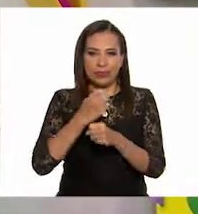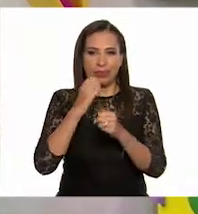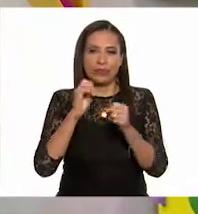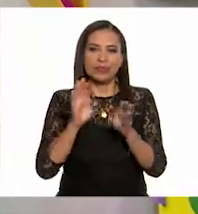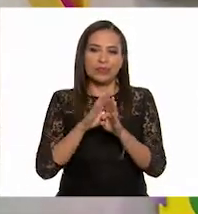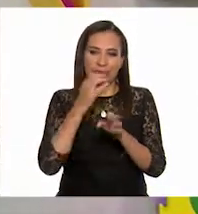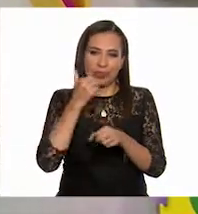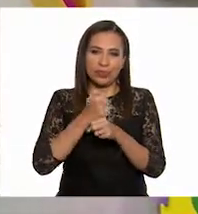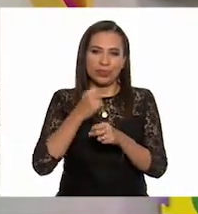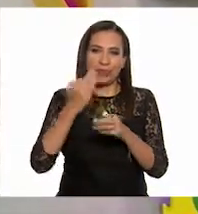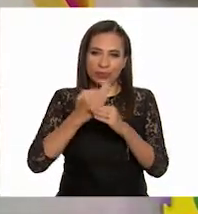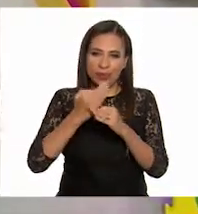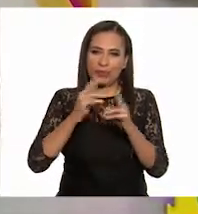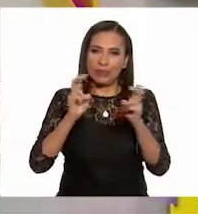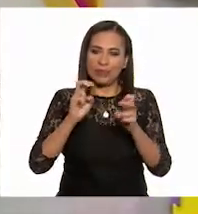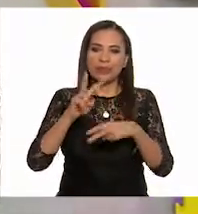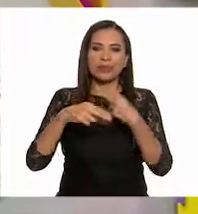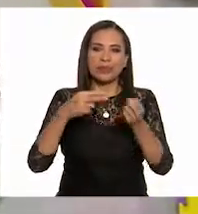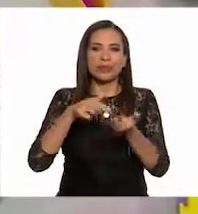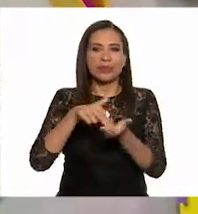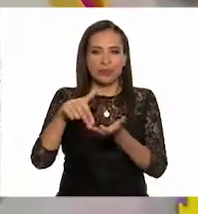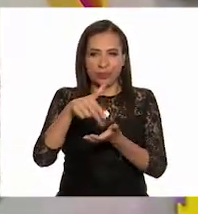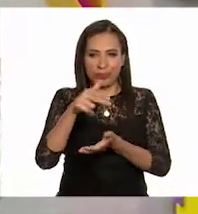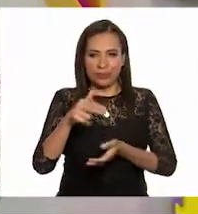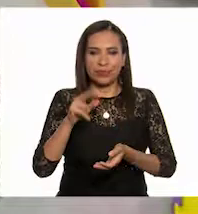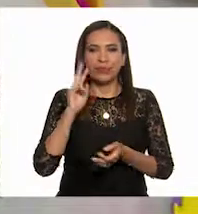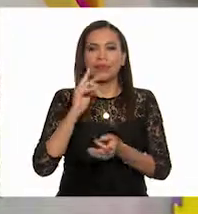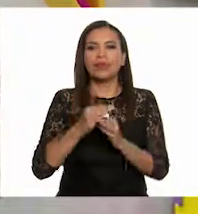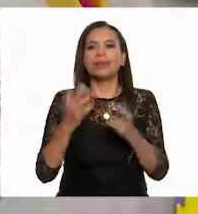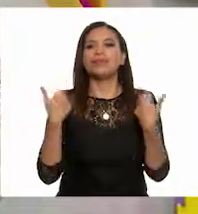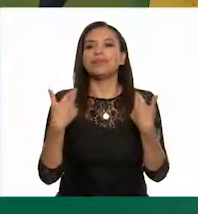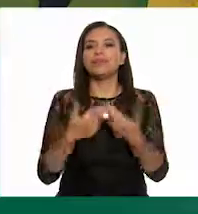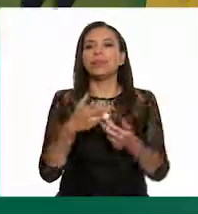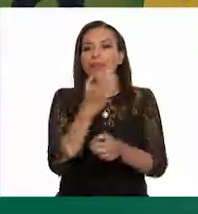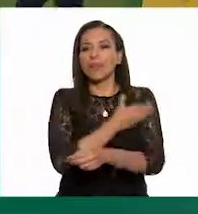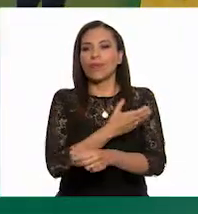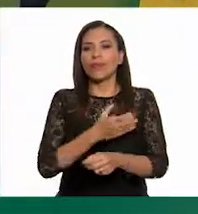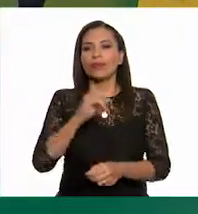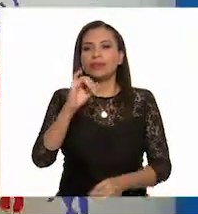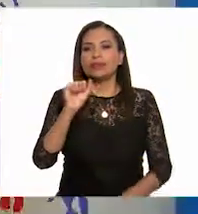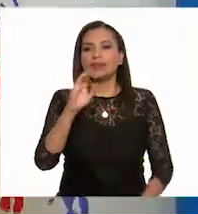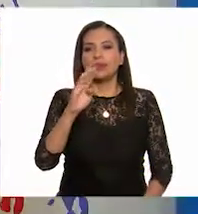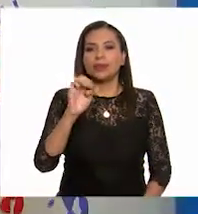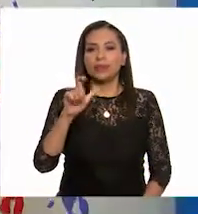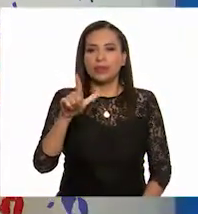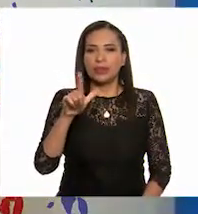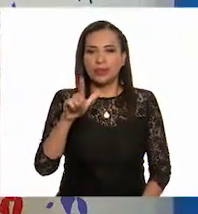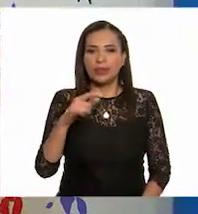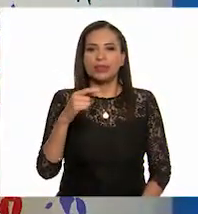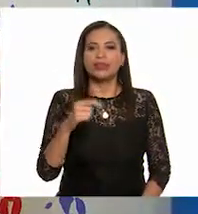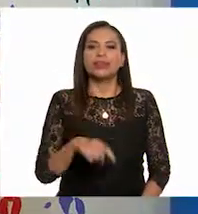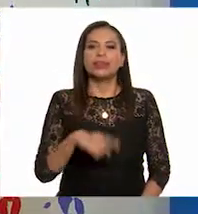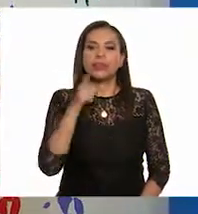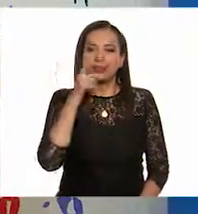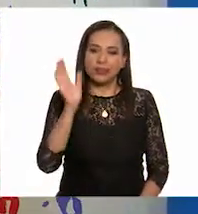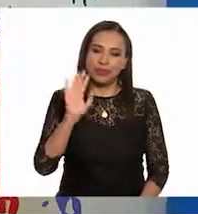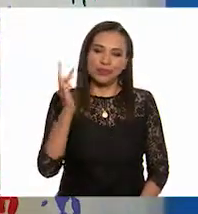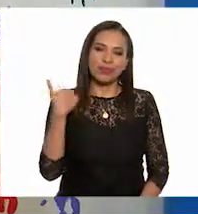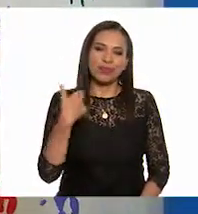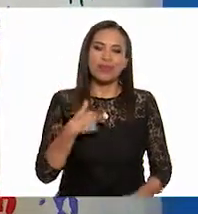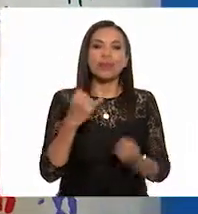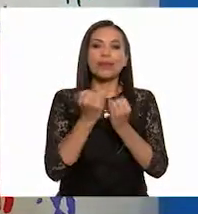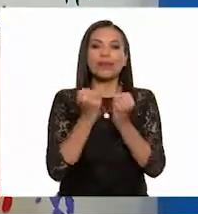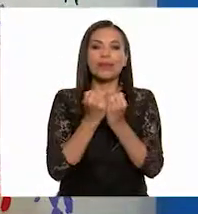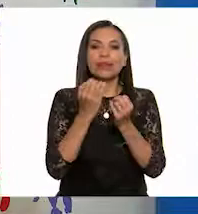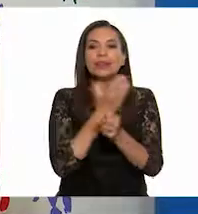es Vamos a caminar. Hoy nos acompañan la maestra Isabel Almeida. Y